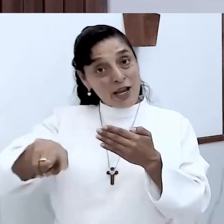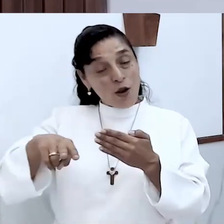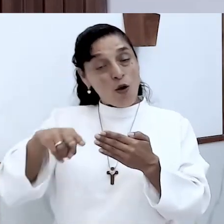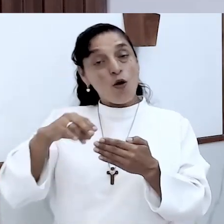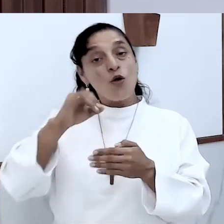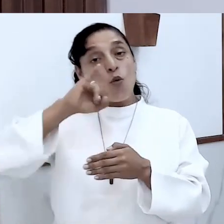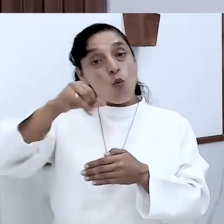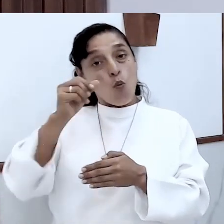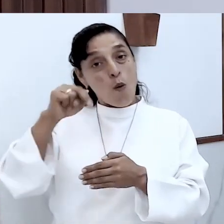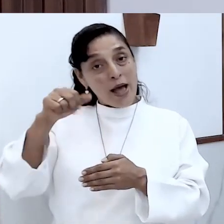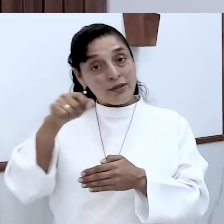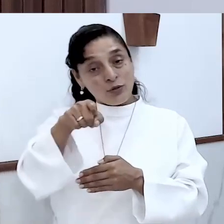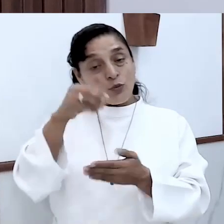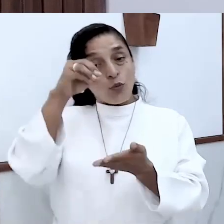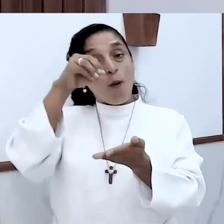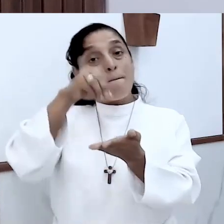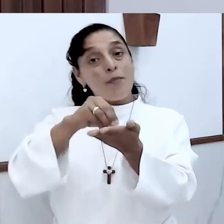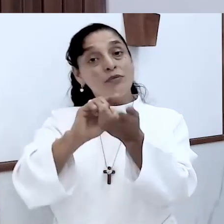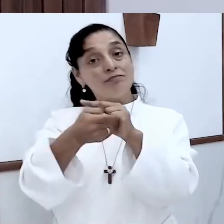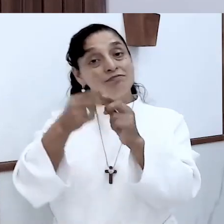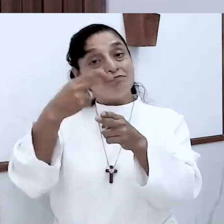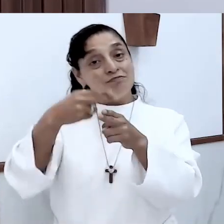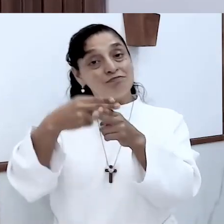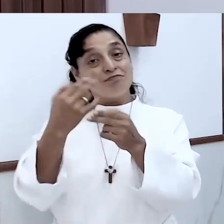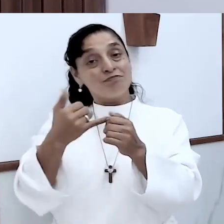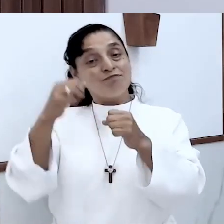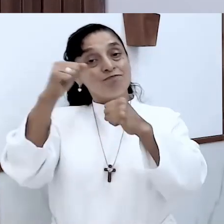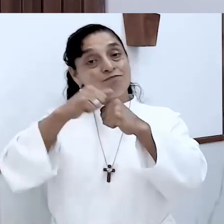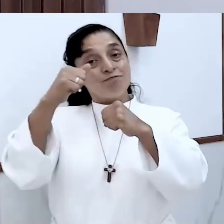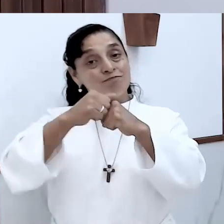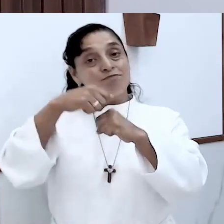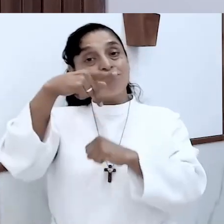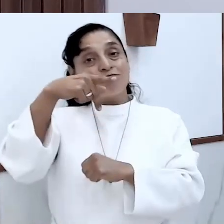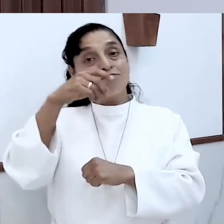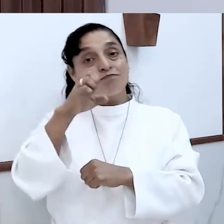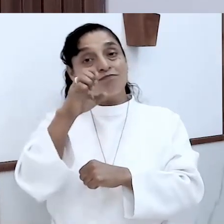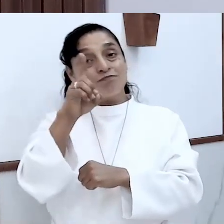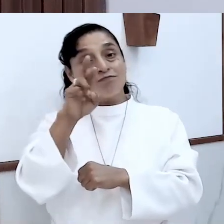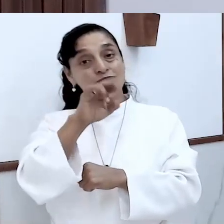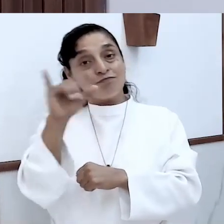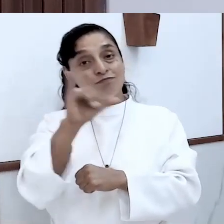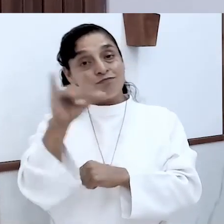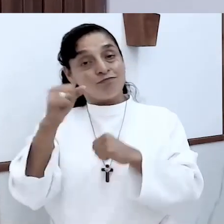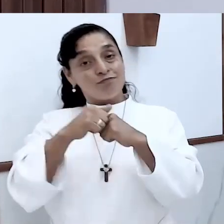Kefas, que significa Pedro», es decir, roca.